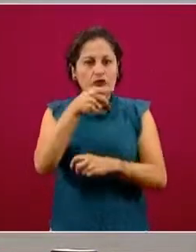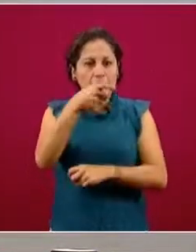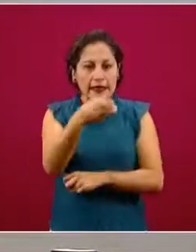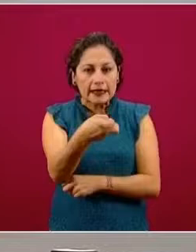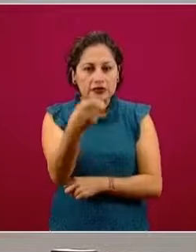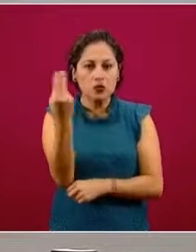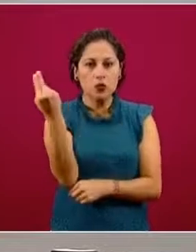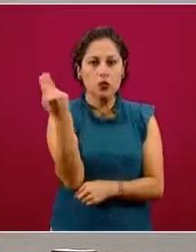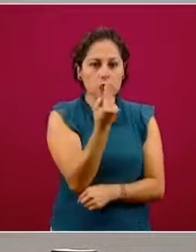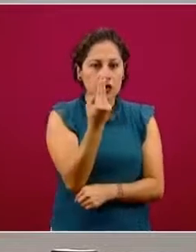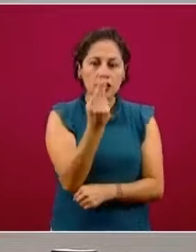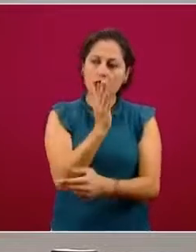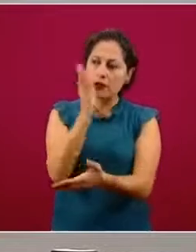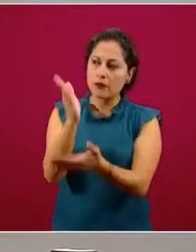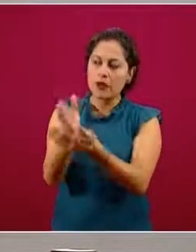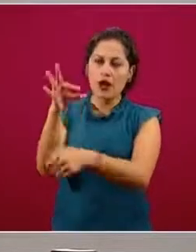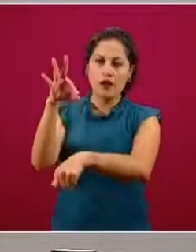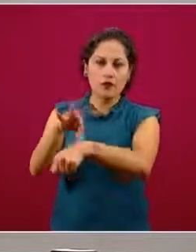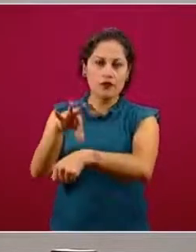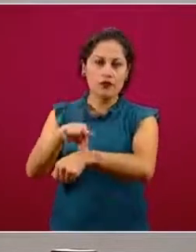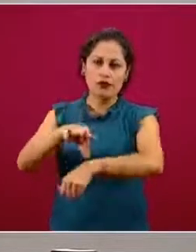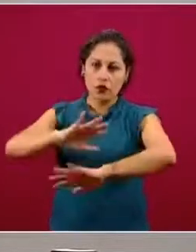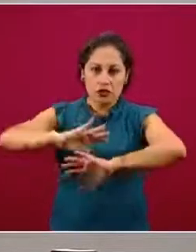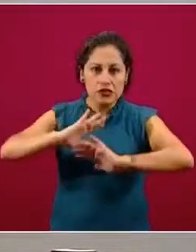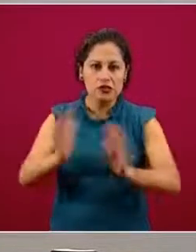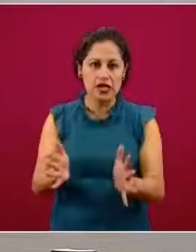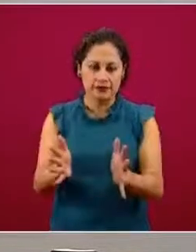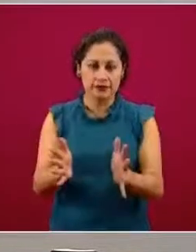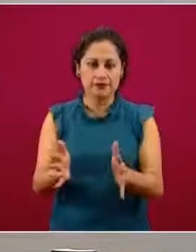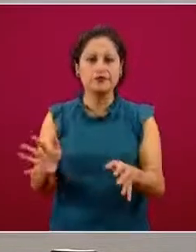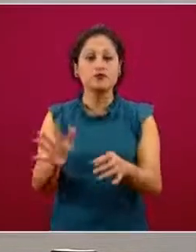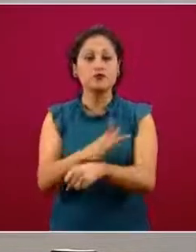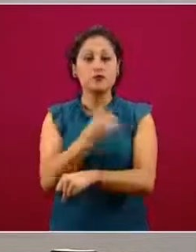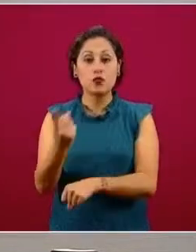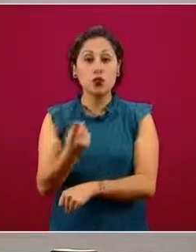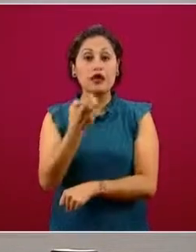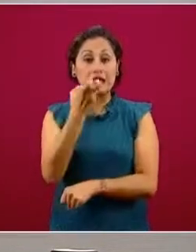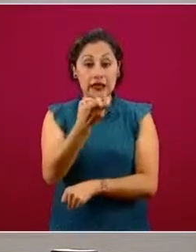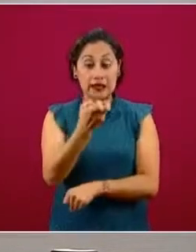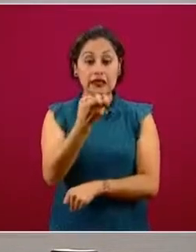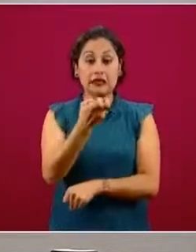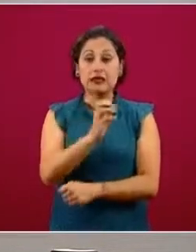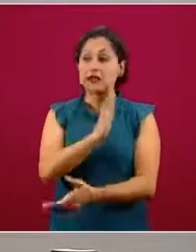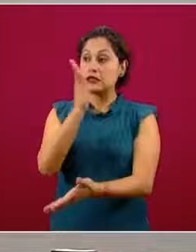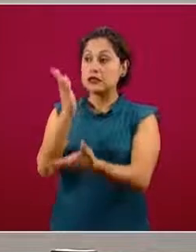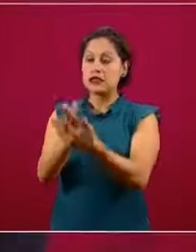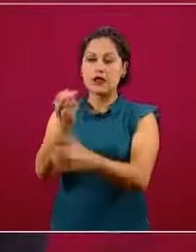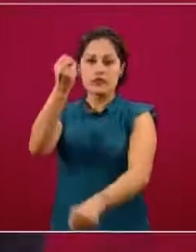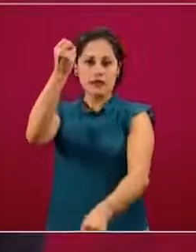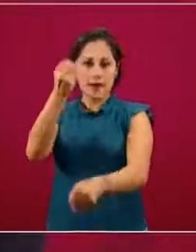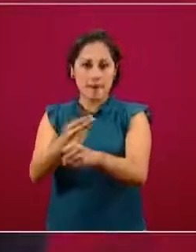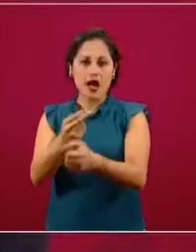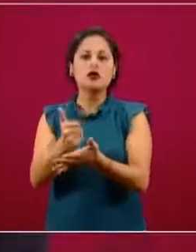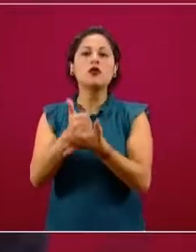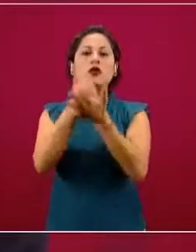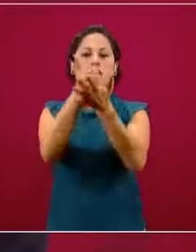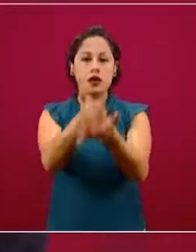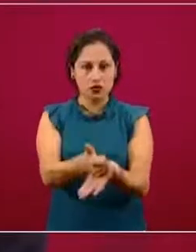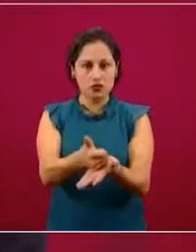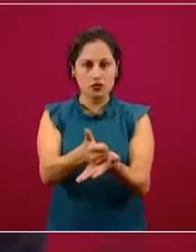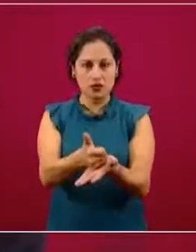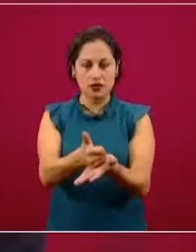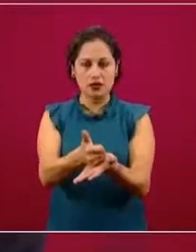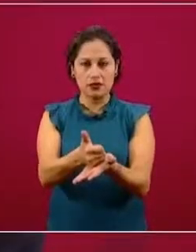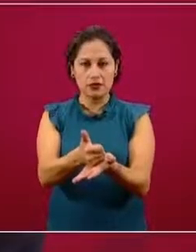ya, porque esto puede hacer la gran diferencia entre que se detecte muy tempranamente las complicaciones de